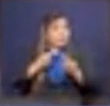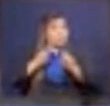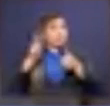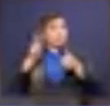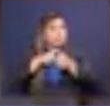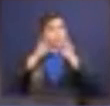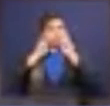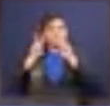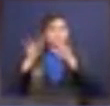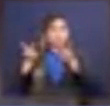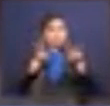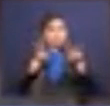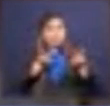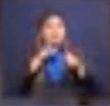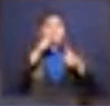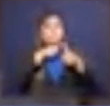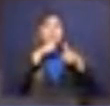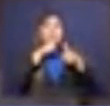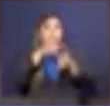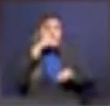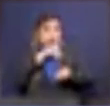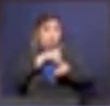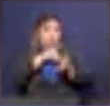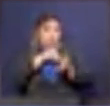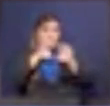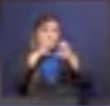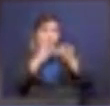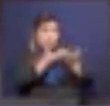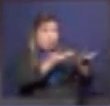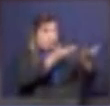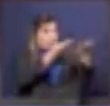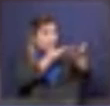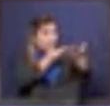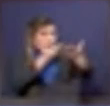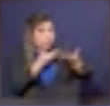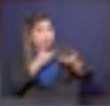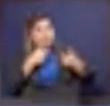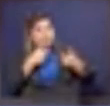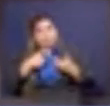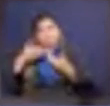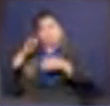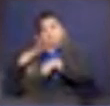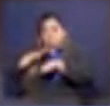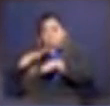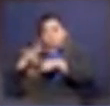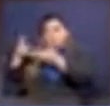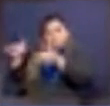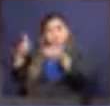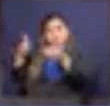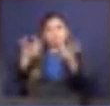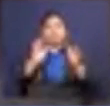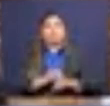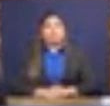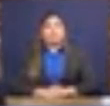y hacernos las recomendaciones concretas para su adaptación.